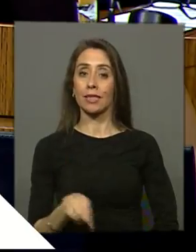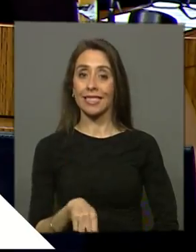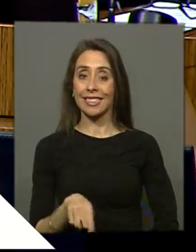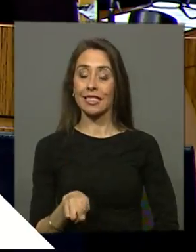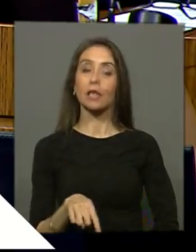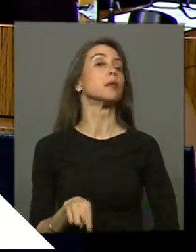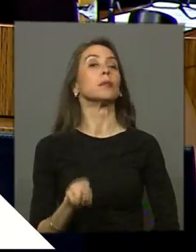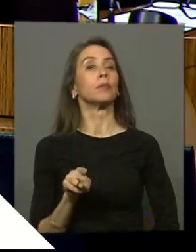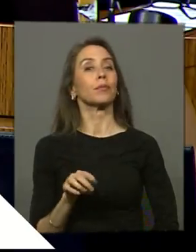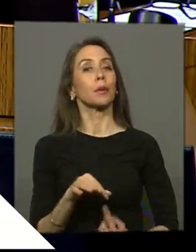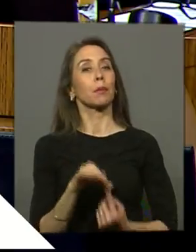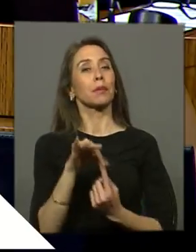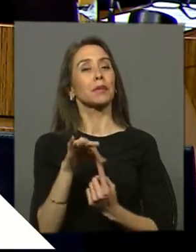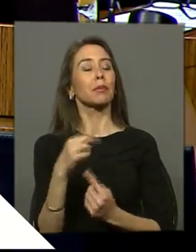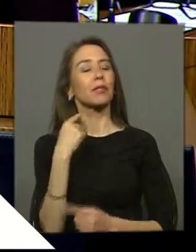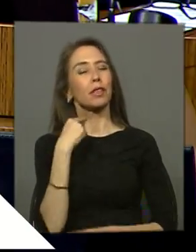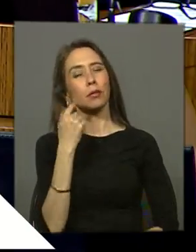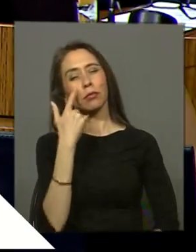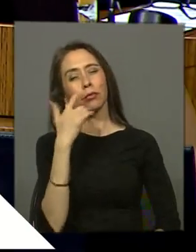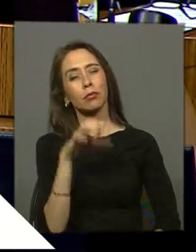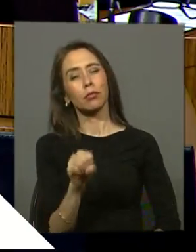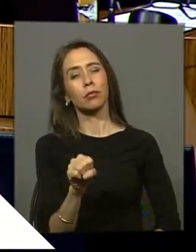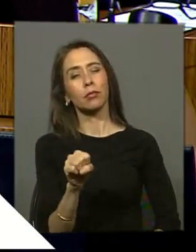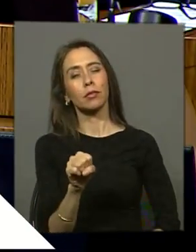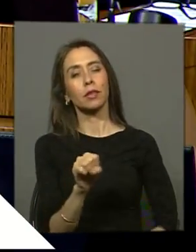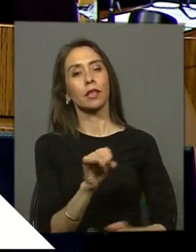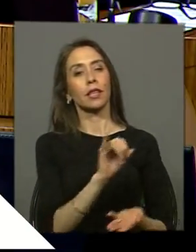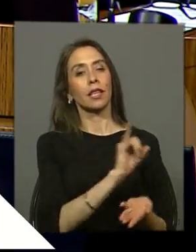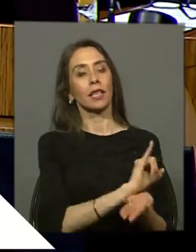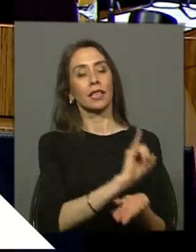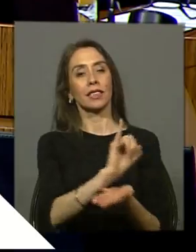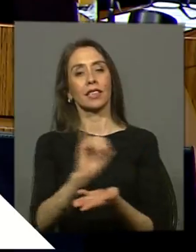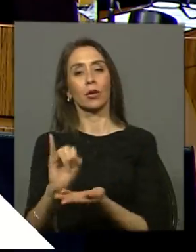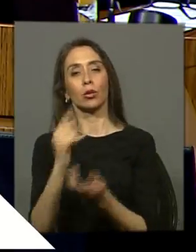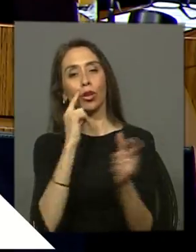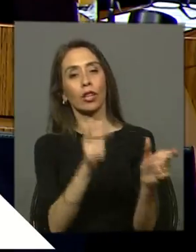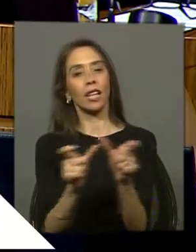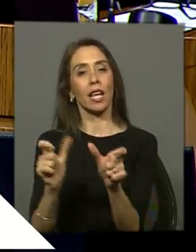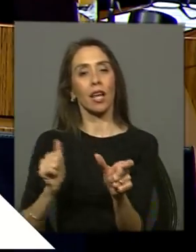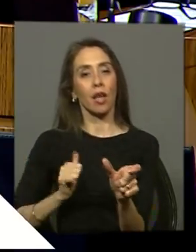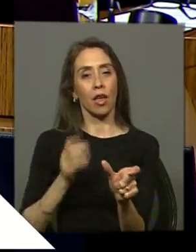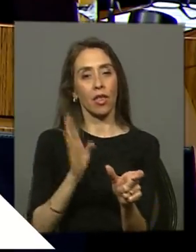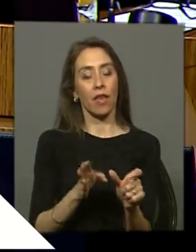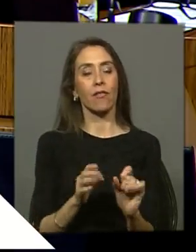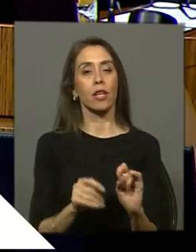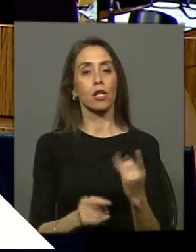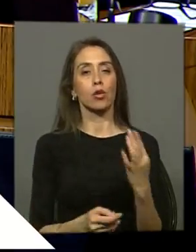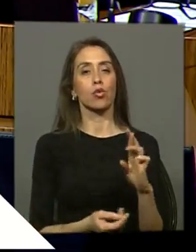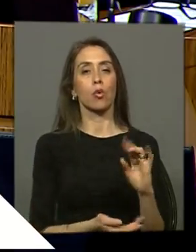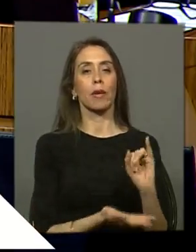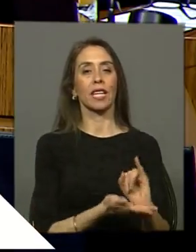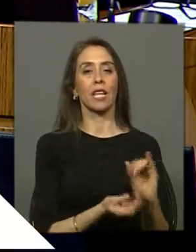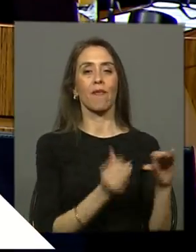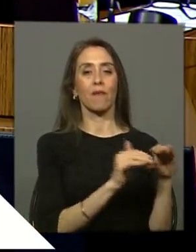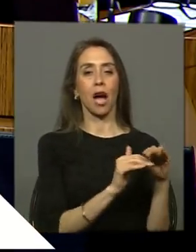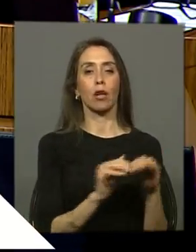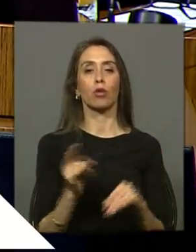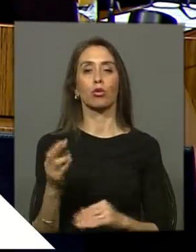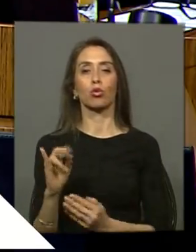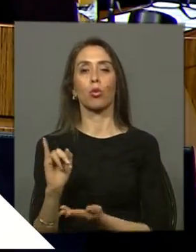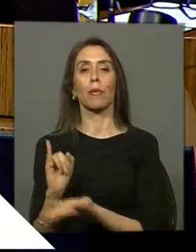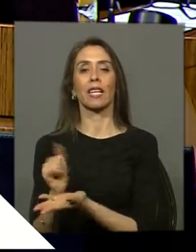la principal falla que detectamos en los organismos fiscalizadores le hace superintendencia de banco y superintendencia de valores